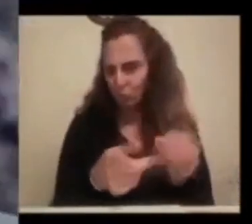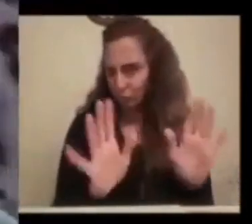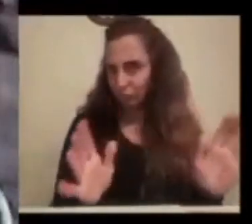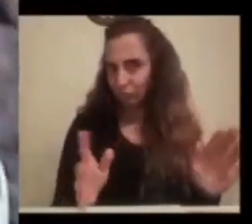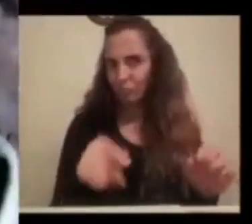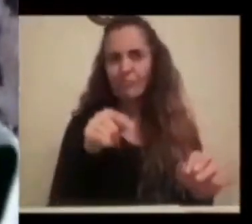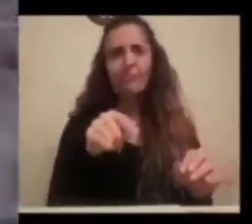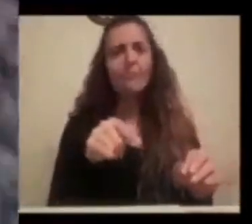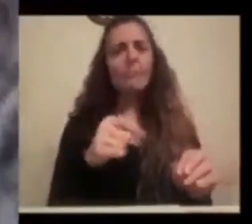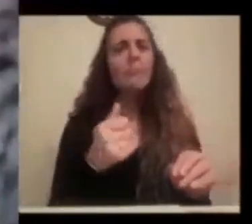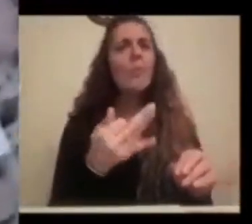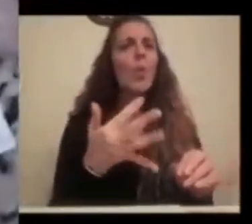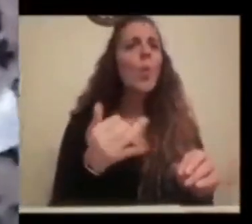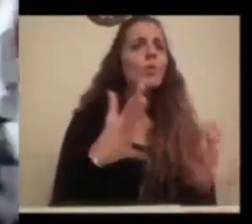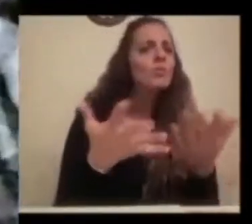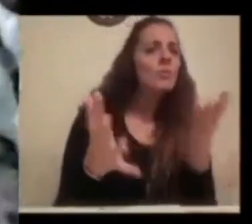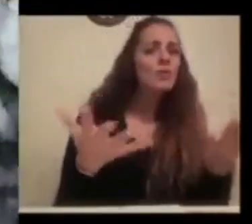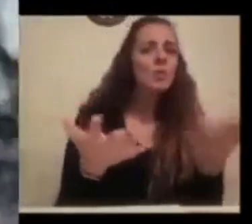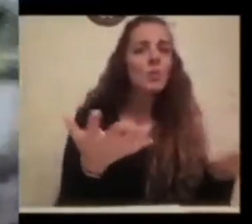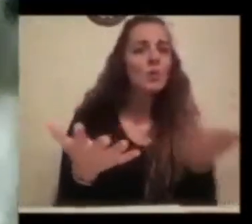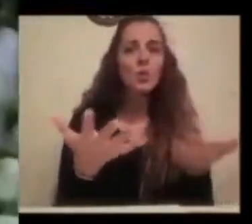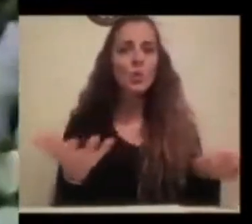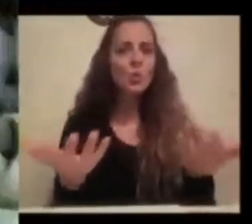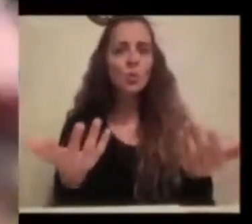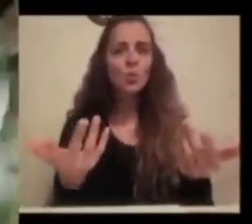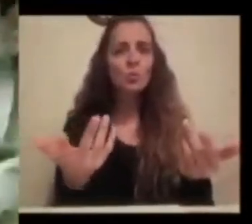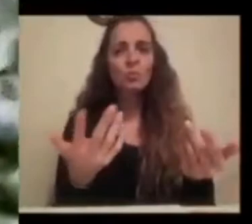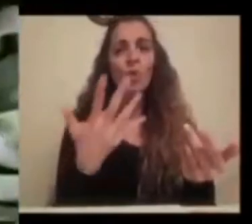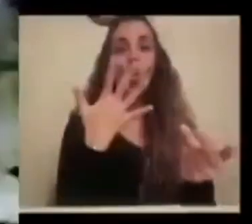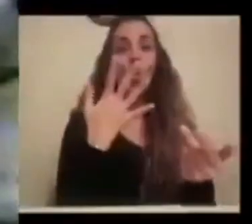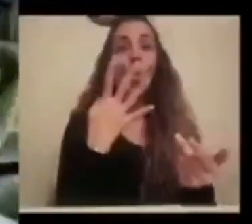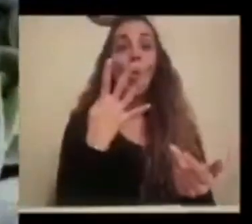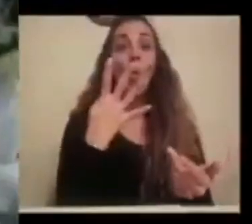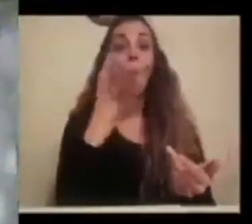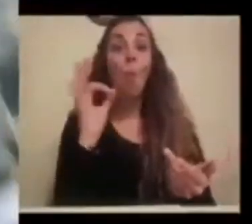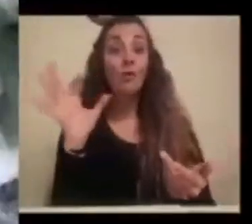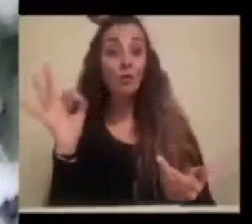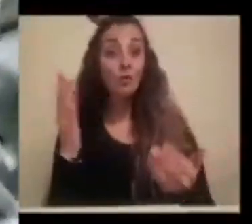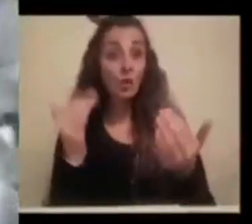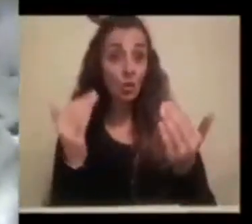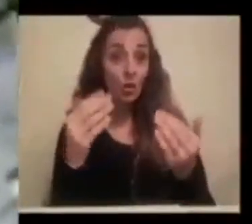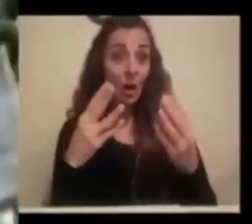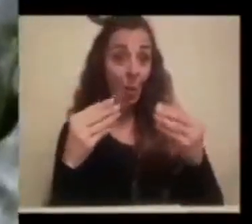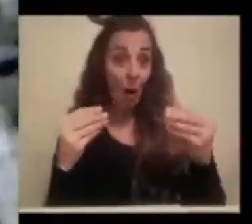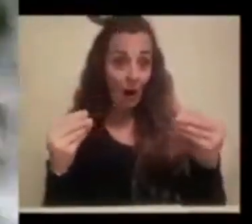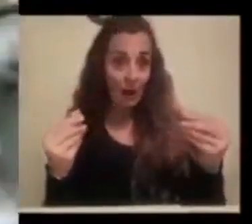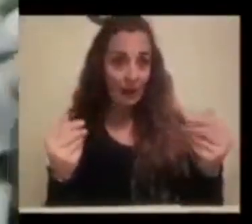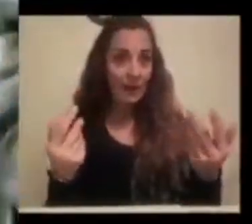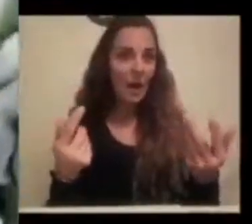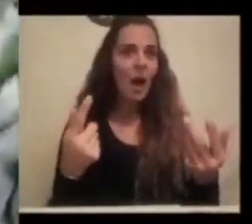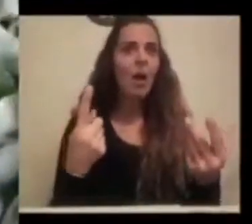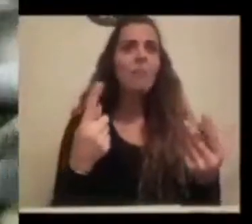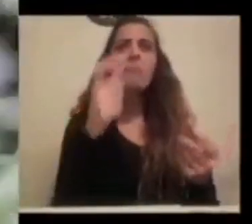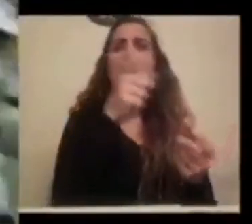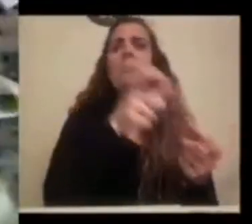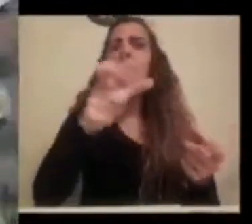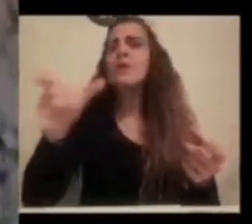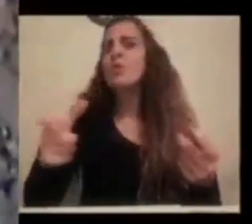Salieron bastantes. ¿Sí? Con esta cantidad que hice yo de masa, con 400 gramos de